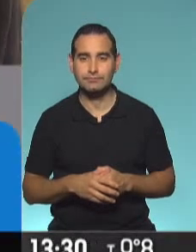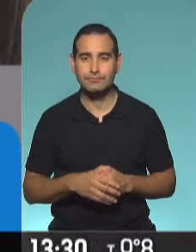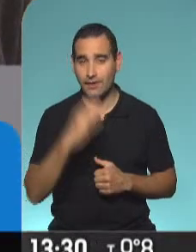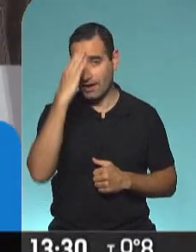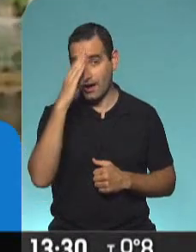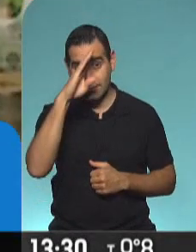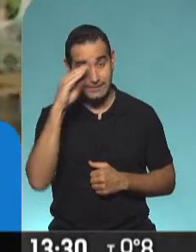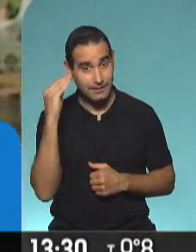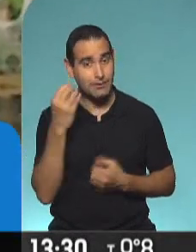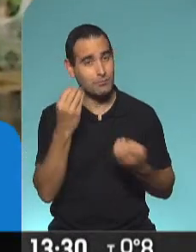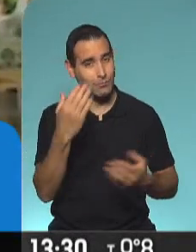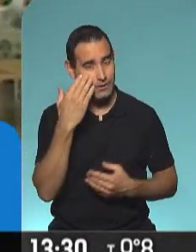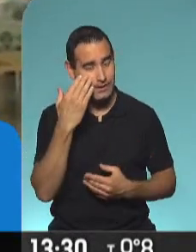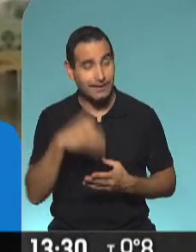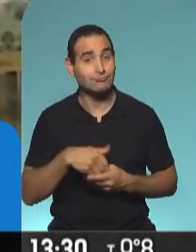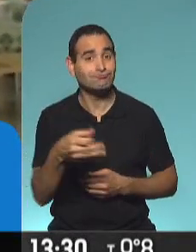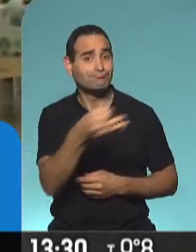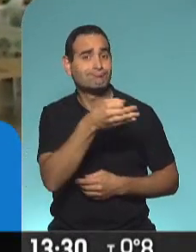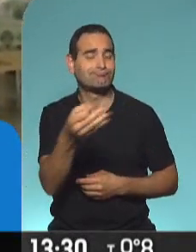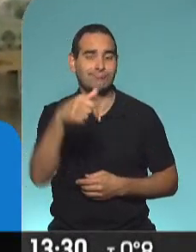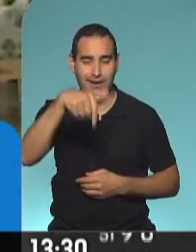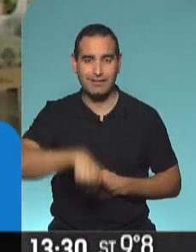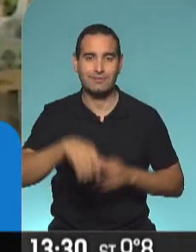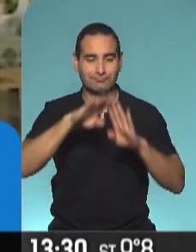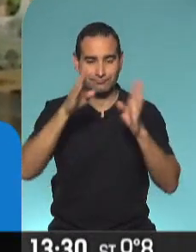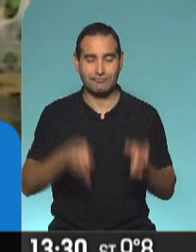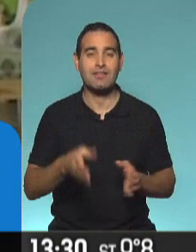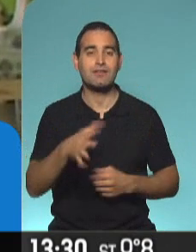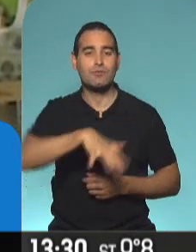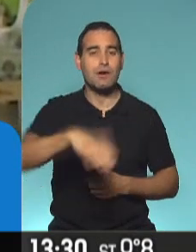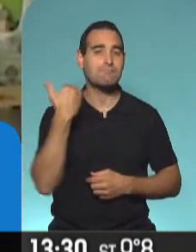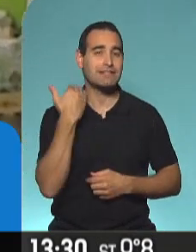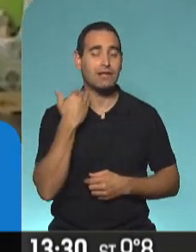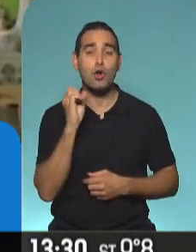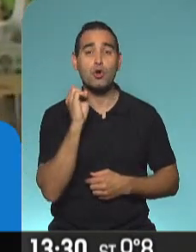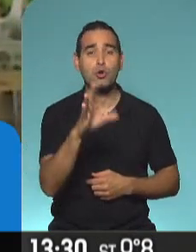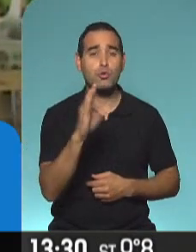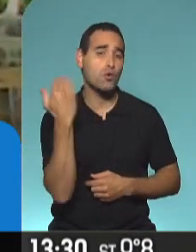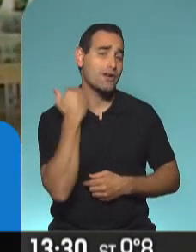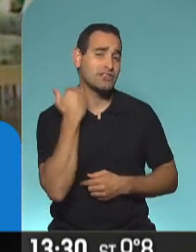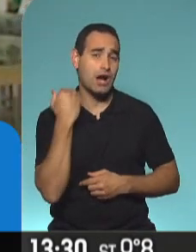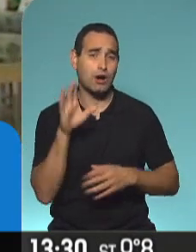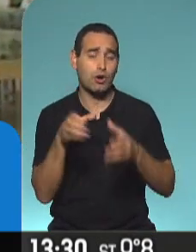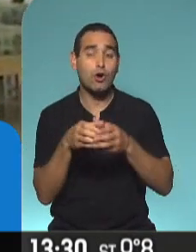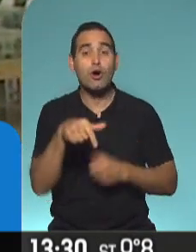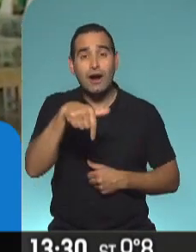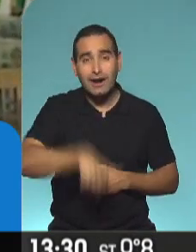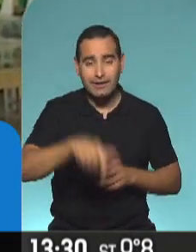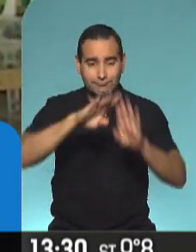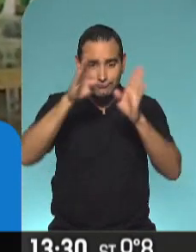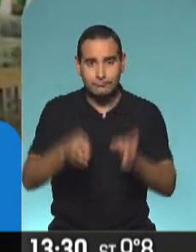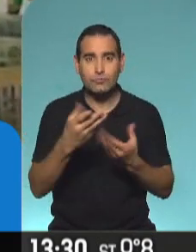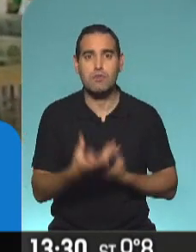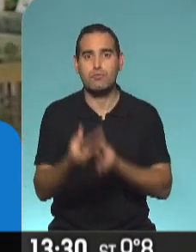Ale, Silvia, muy buenas tardes. Sí, correcto. Nos encontramos aquí en Mataderos, en el Club Nueva Chicago, en este centro de contención,